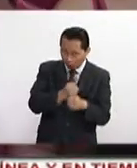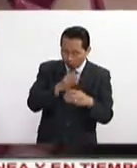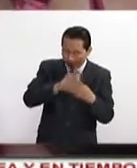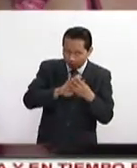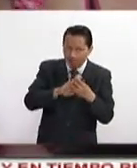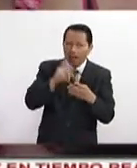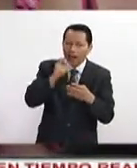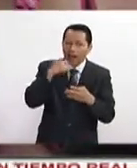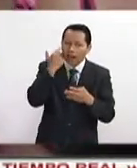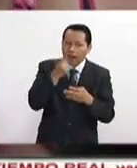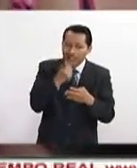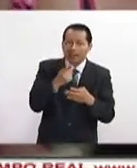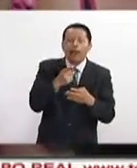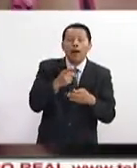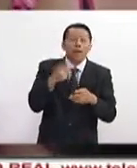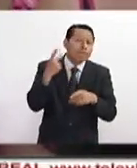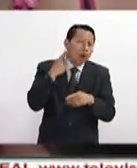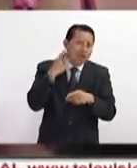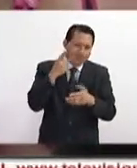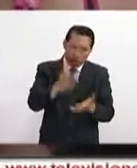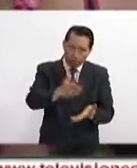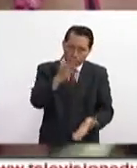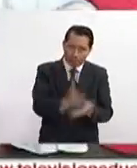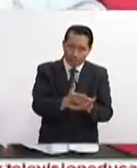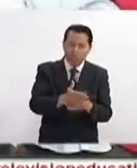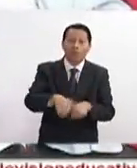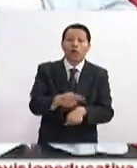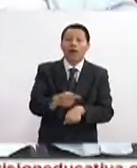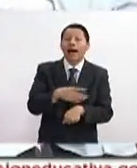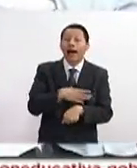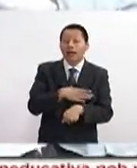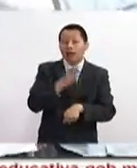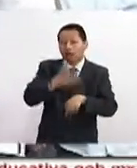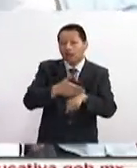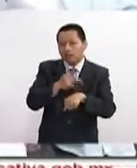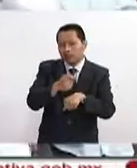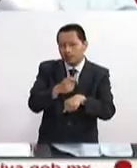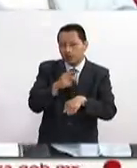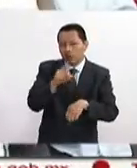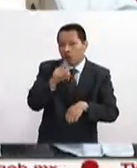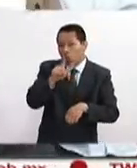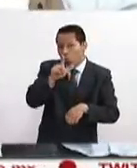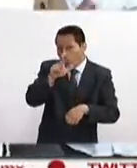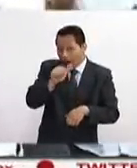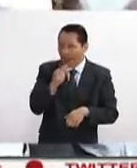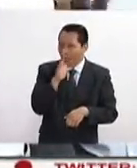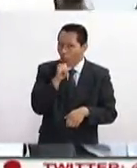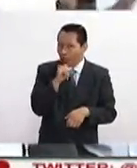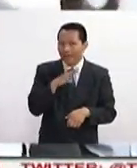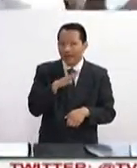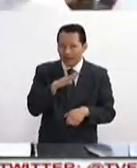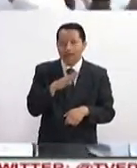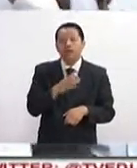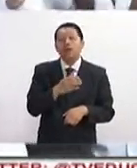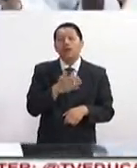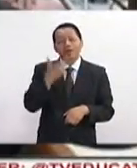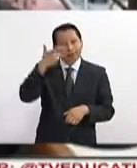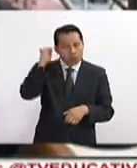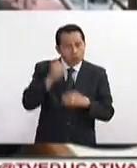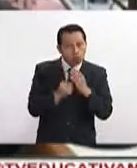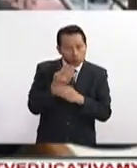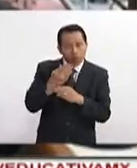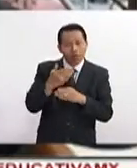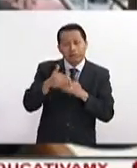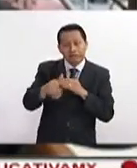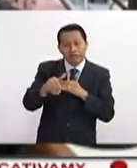un intento para frenar su carrera política. Y es que la sentencia también inhabilita a Lula a ocupar cargos públicos en un lapso de